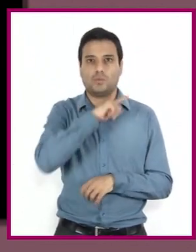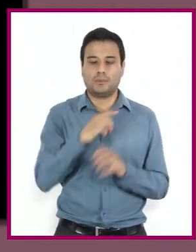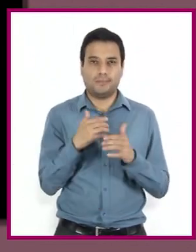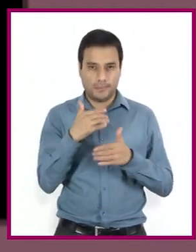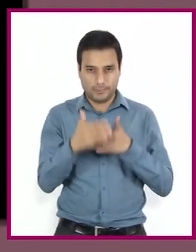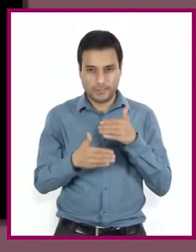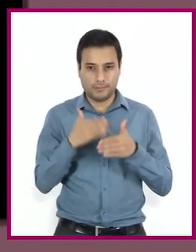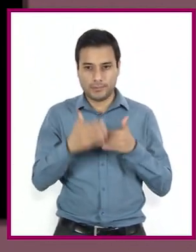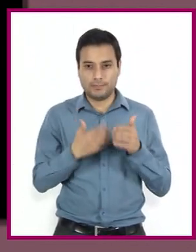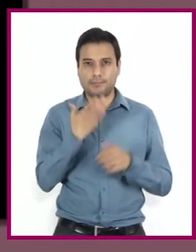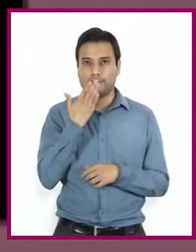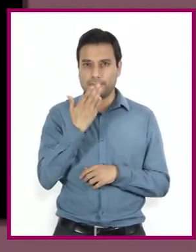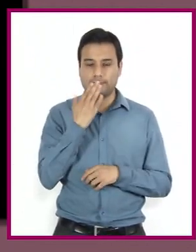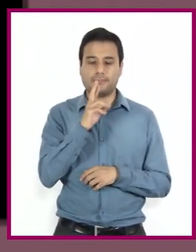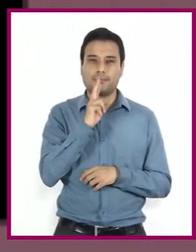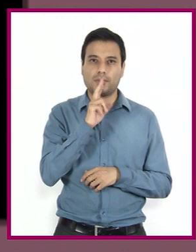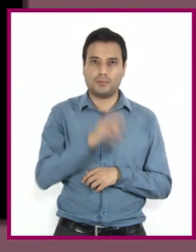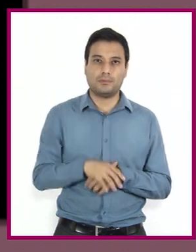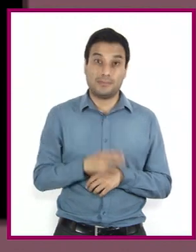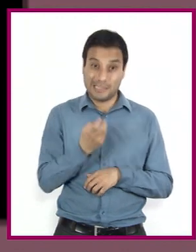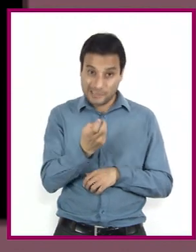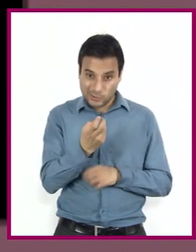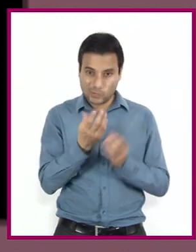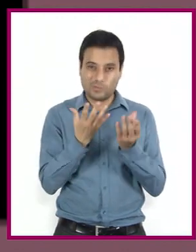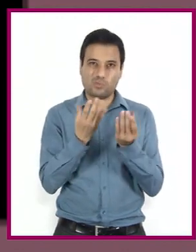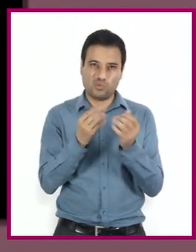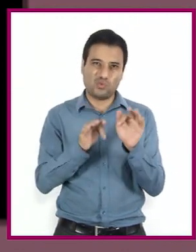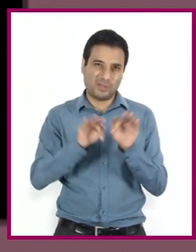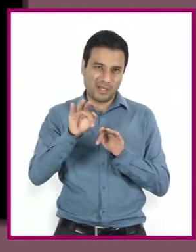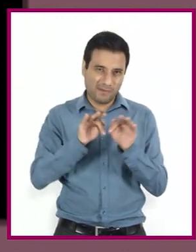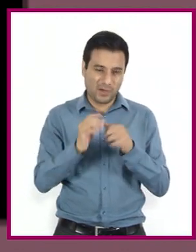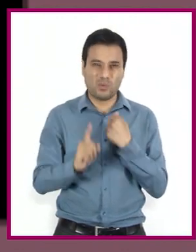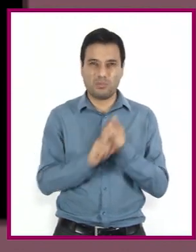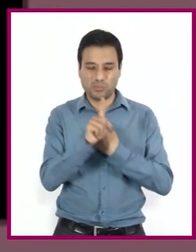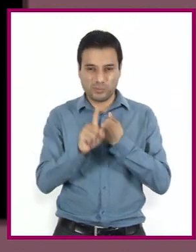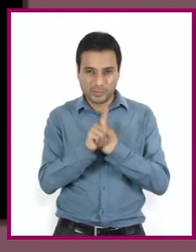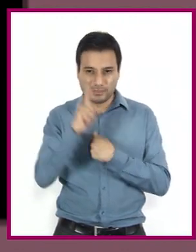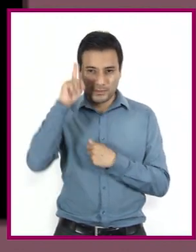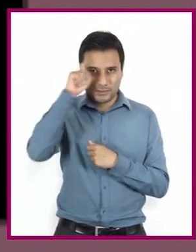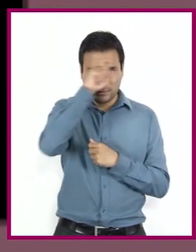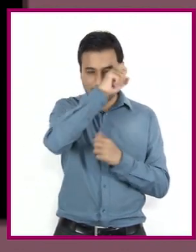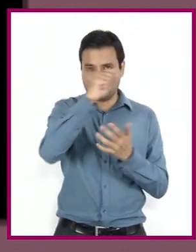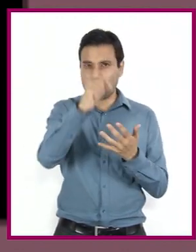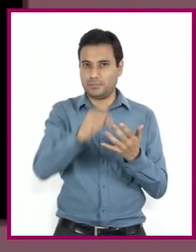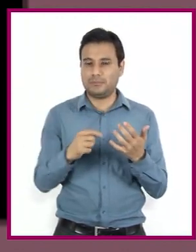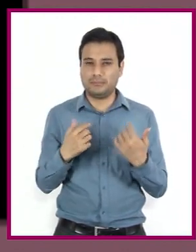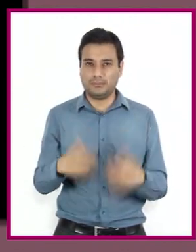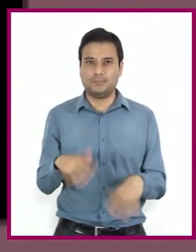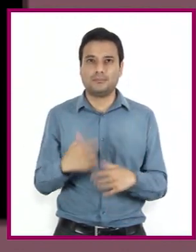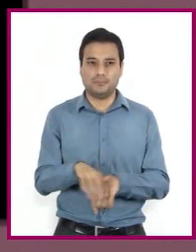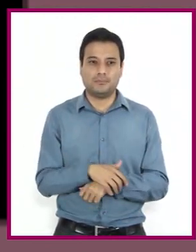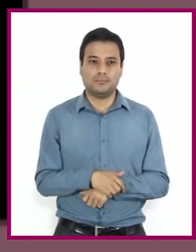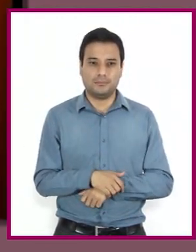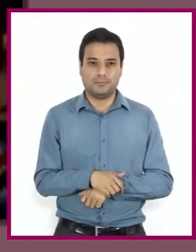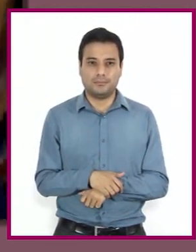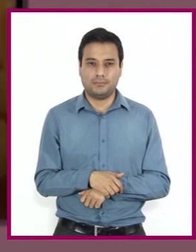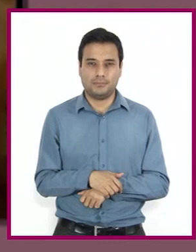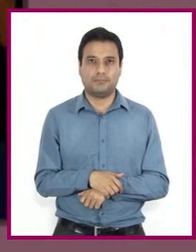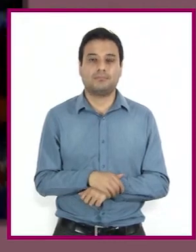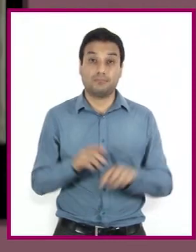construcción que ha costado muchos trabajos, muchos conflictos, incluso ha costado